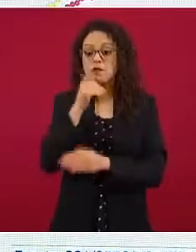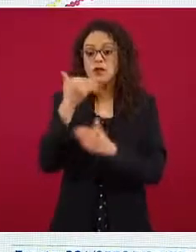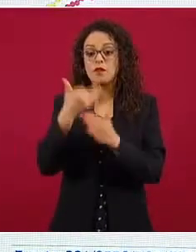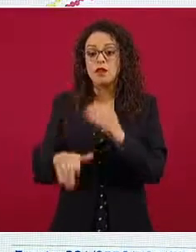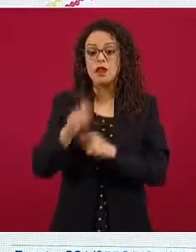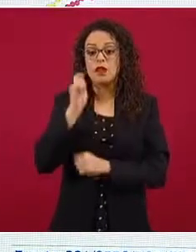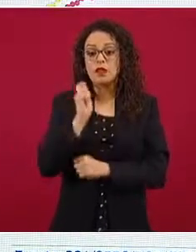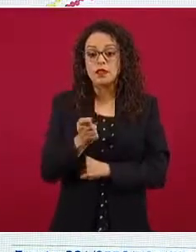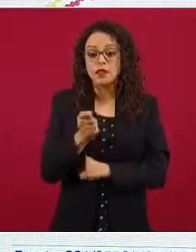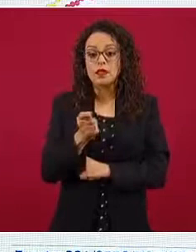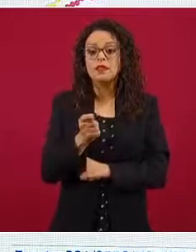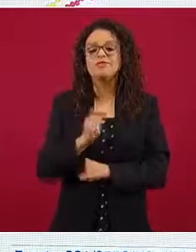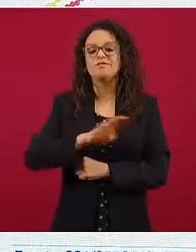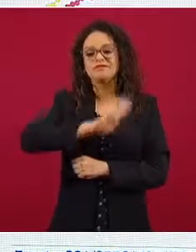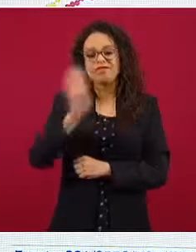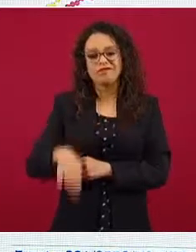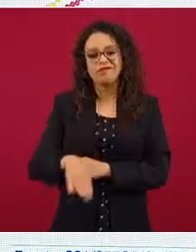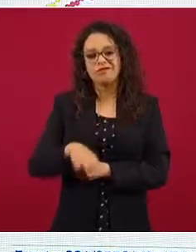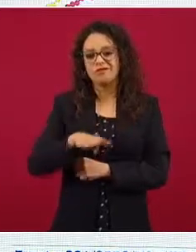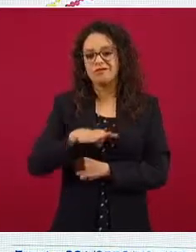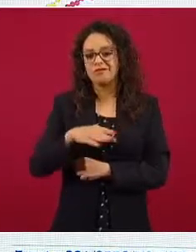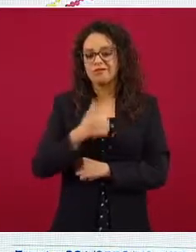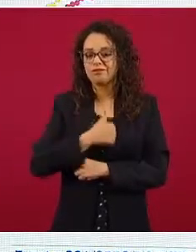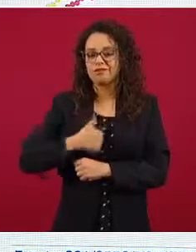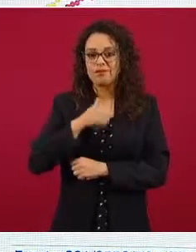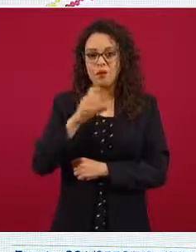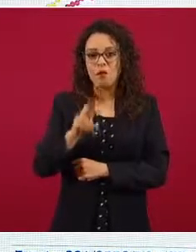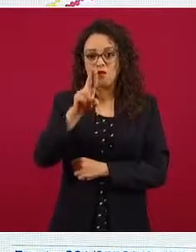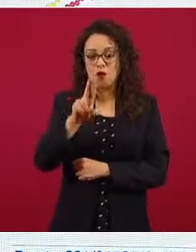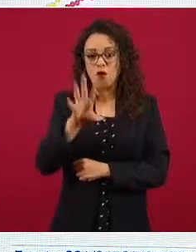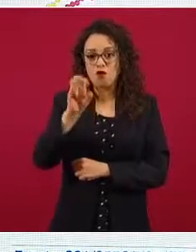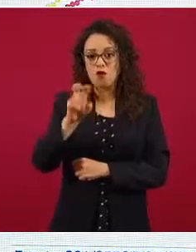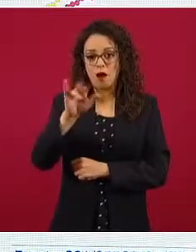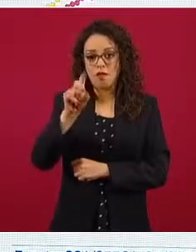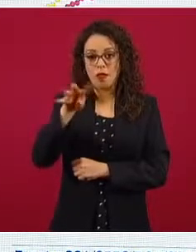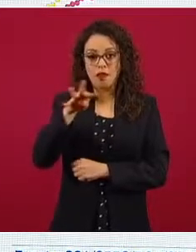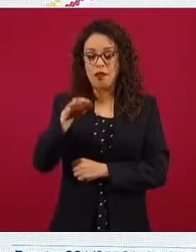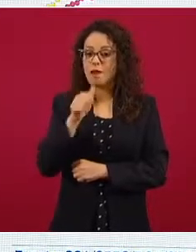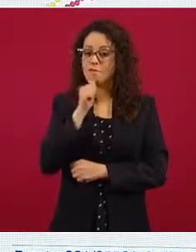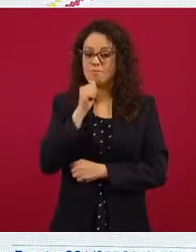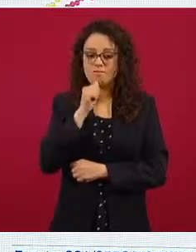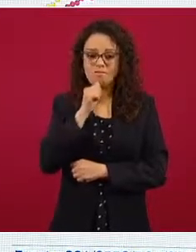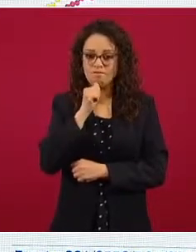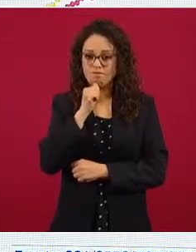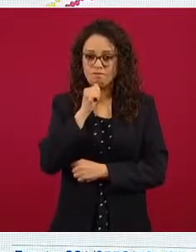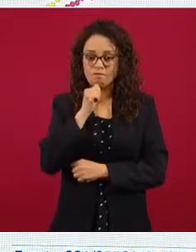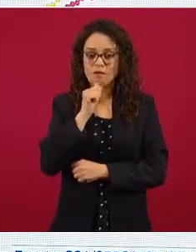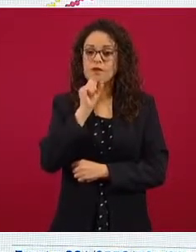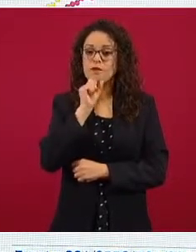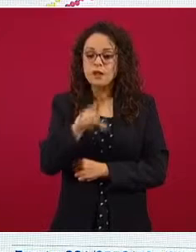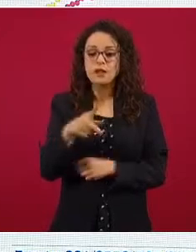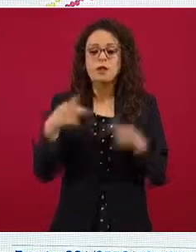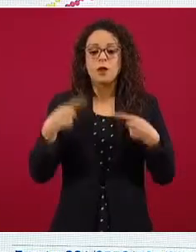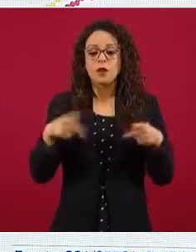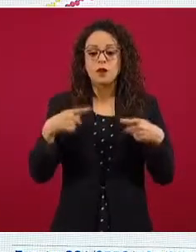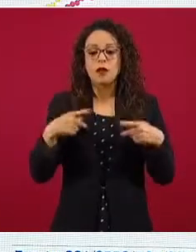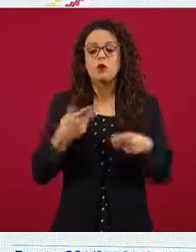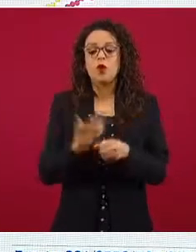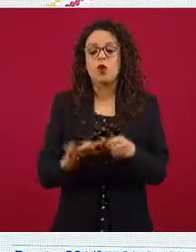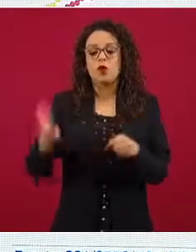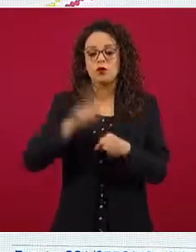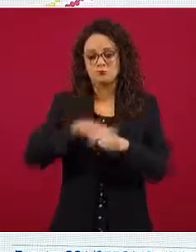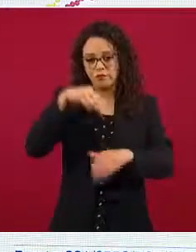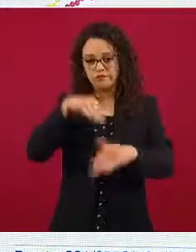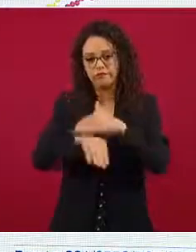que lamentablemente fallecen por COVID-19 y todavía no desciende tampoco la cantidad de personas